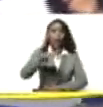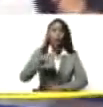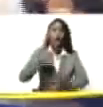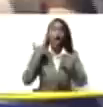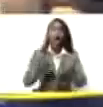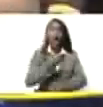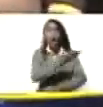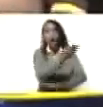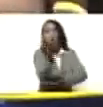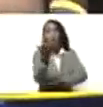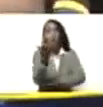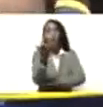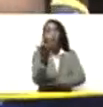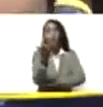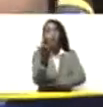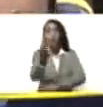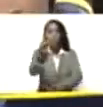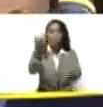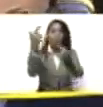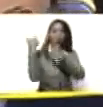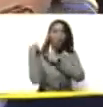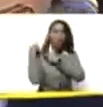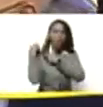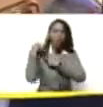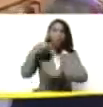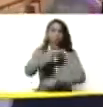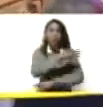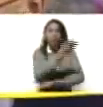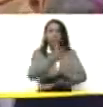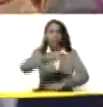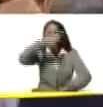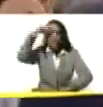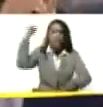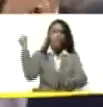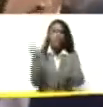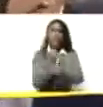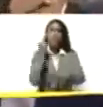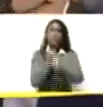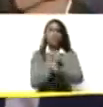roja un saludo afectuoso cariñoso un abrazo